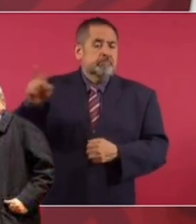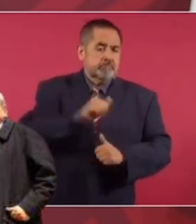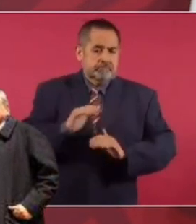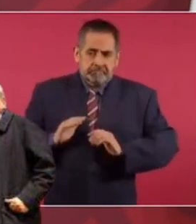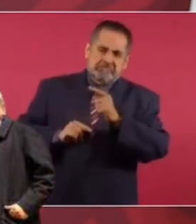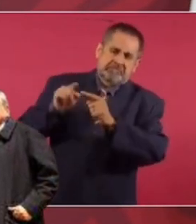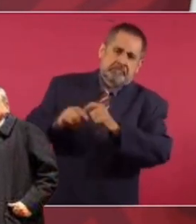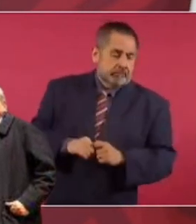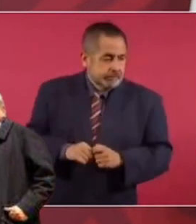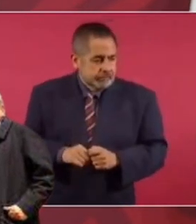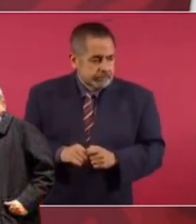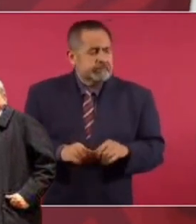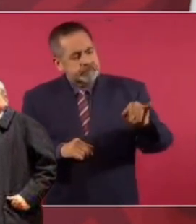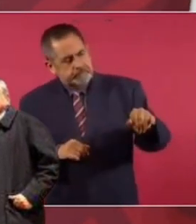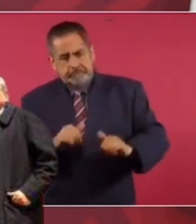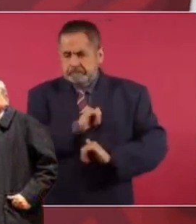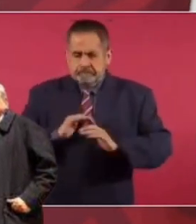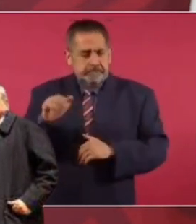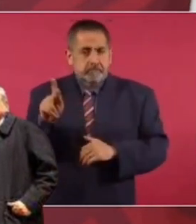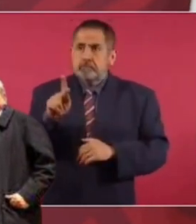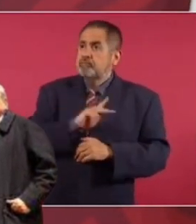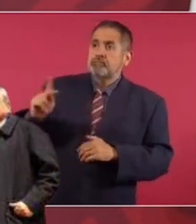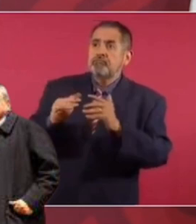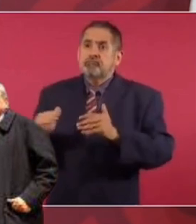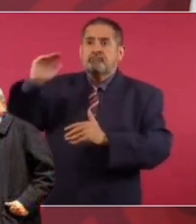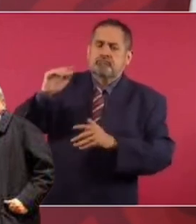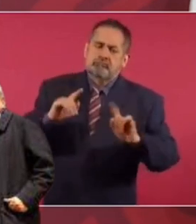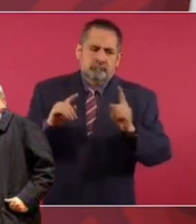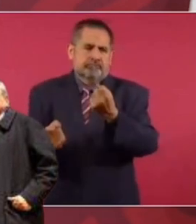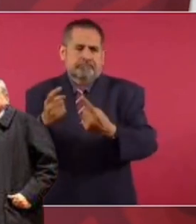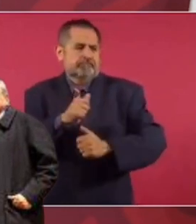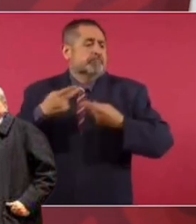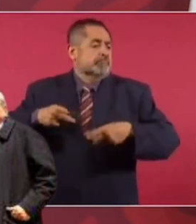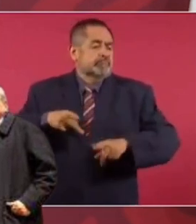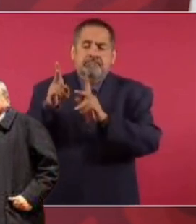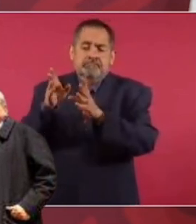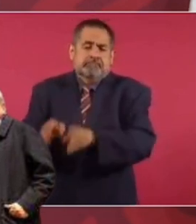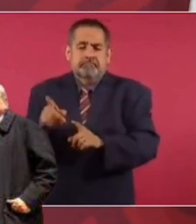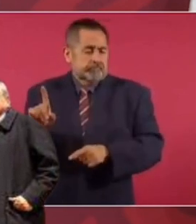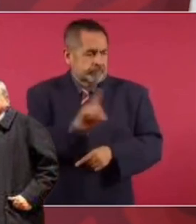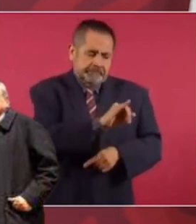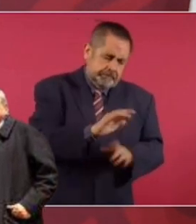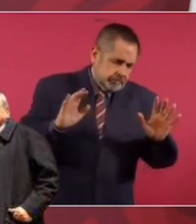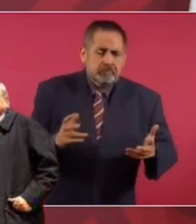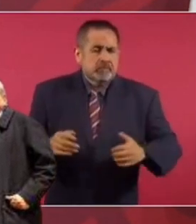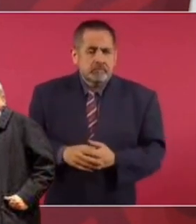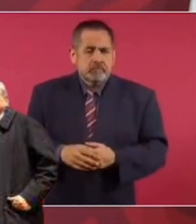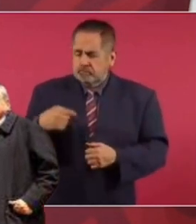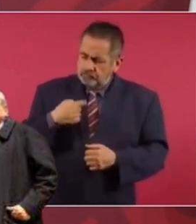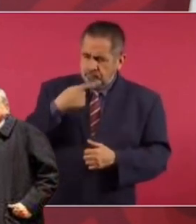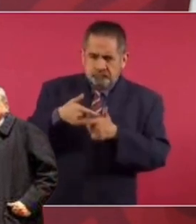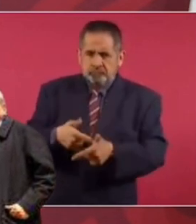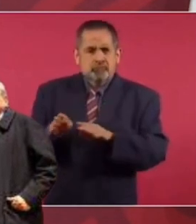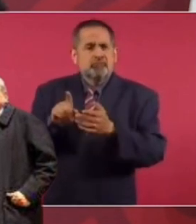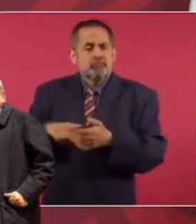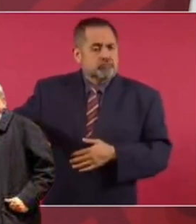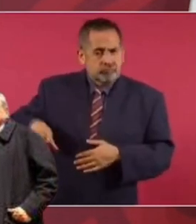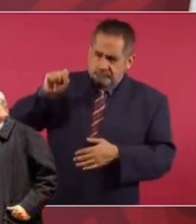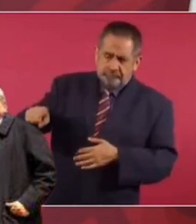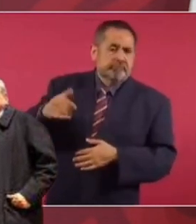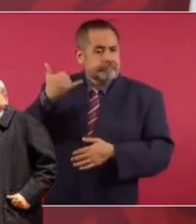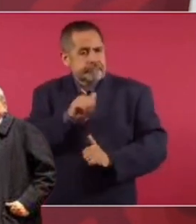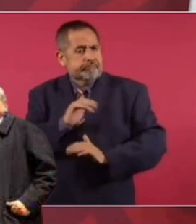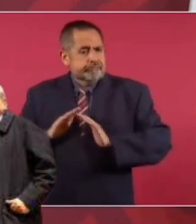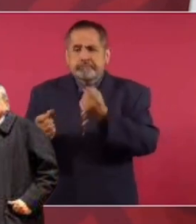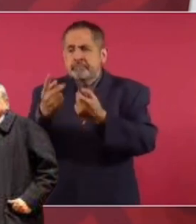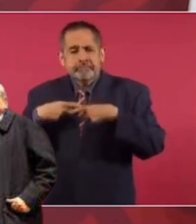Ejército? Pues sí, pero no la institución, son elementos. Y yo voy a seguir diciendo que fue el Estado y que fue el